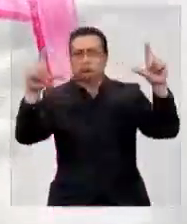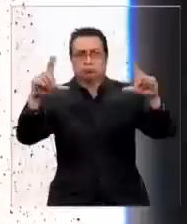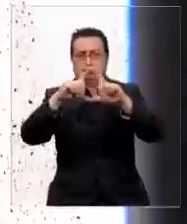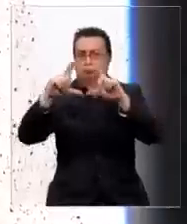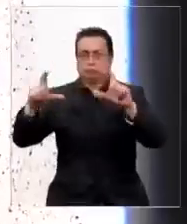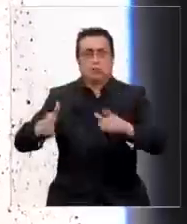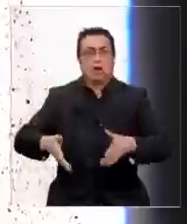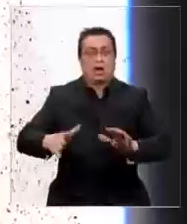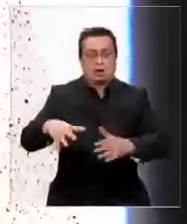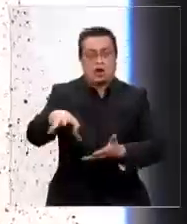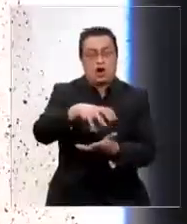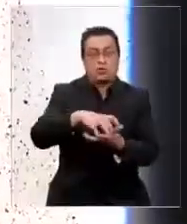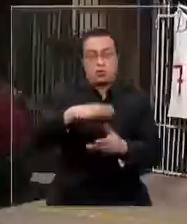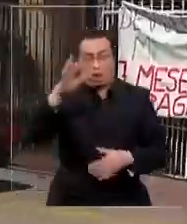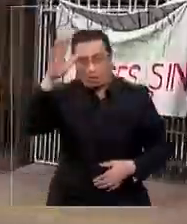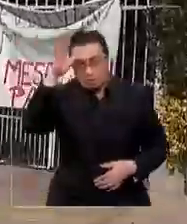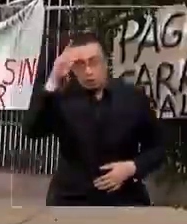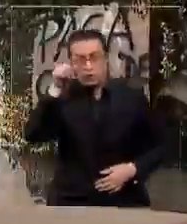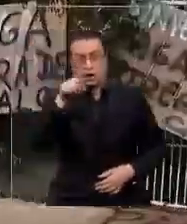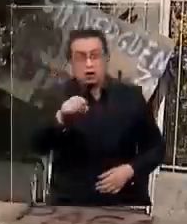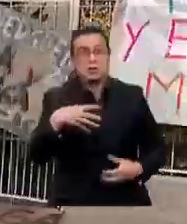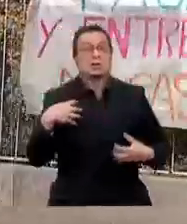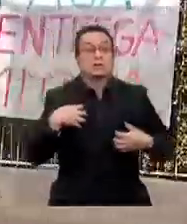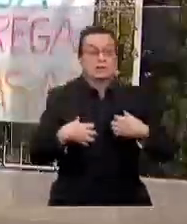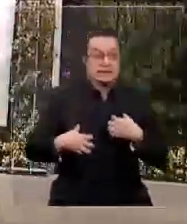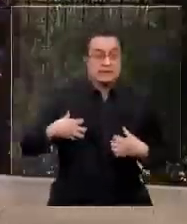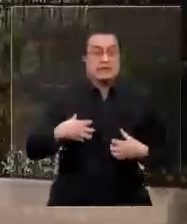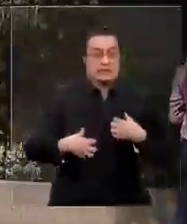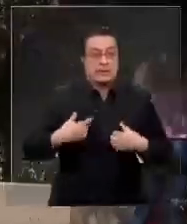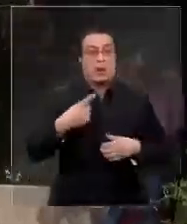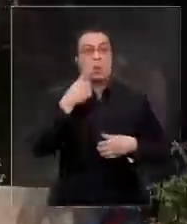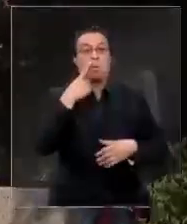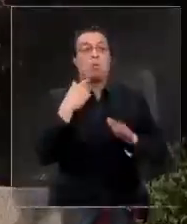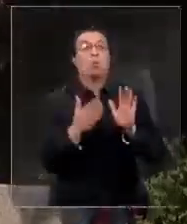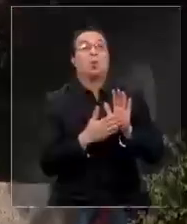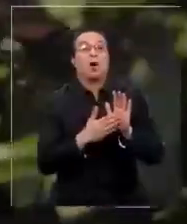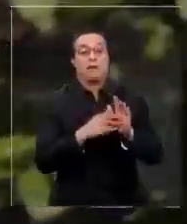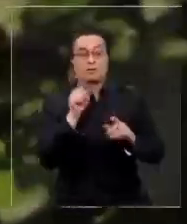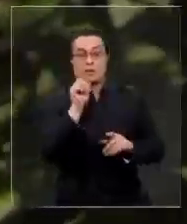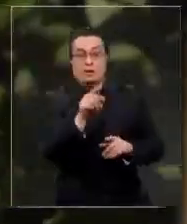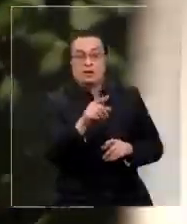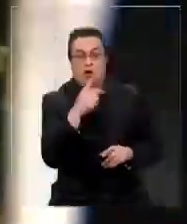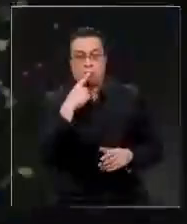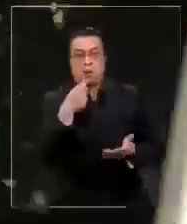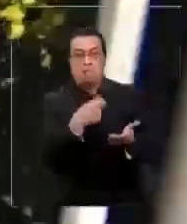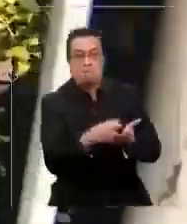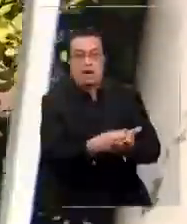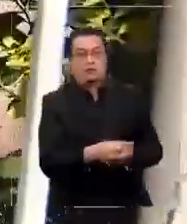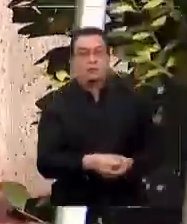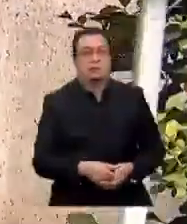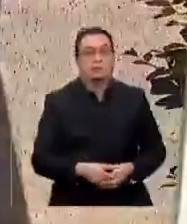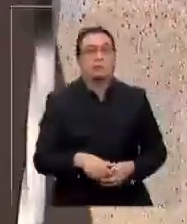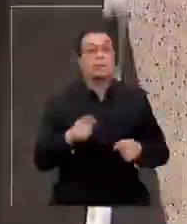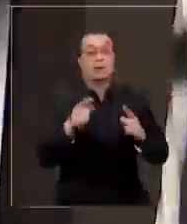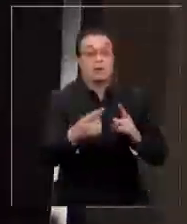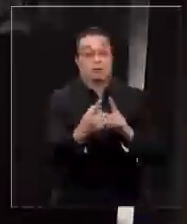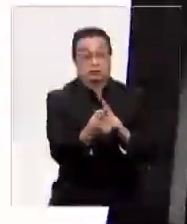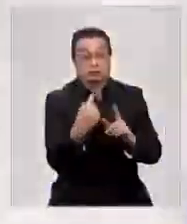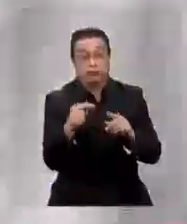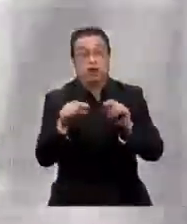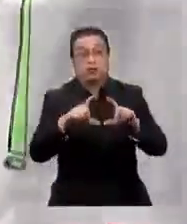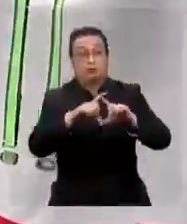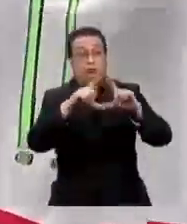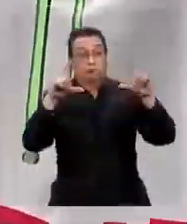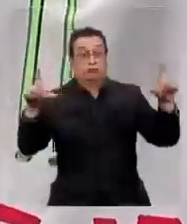carteles su calle en la comuna de puente alto buscando incomodar y poner en evidencia al moroso la sacó y yo tuve que poner esto hoy